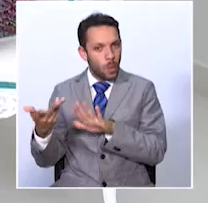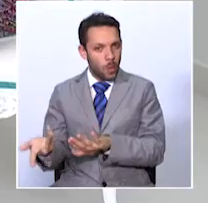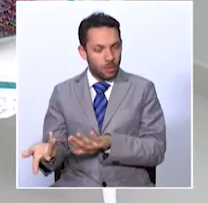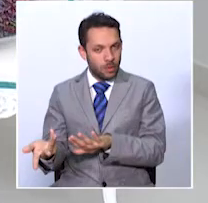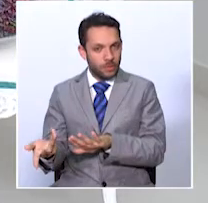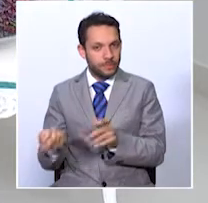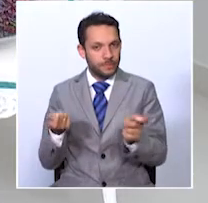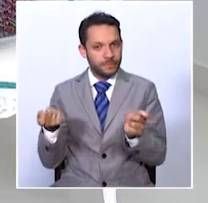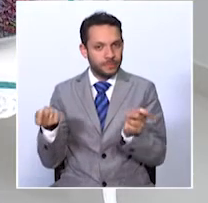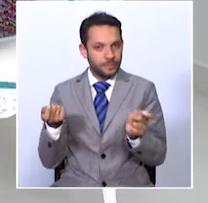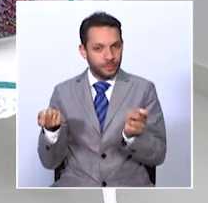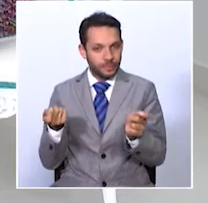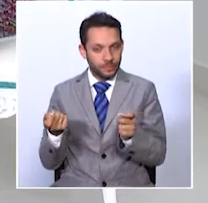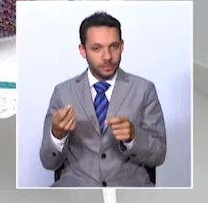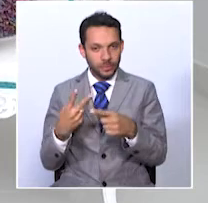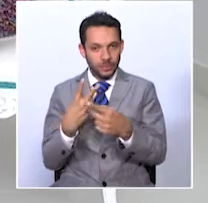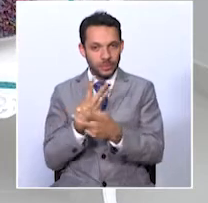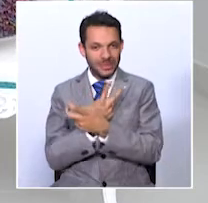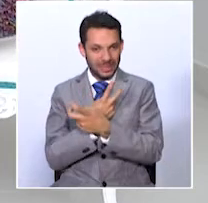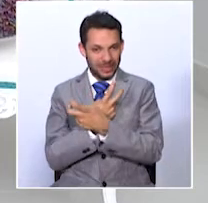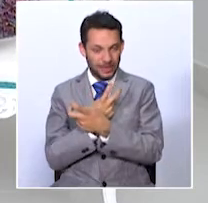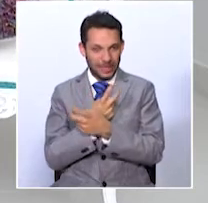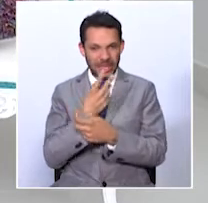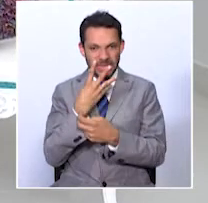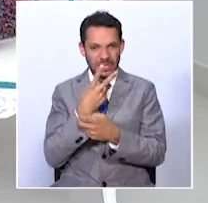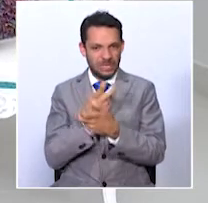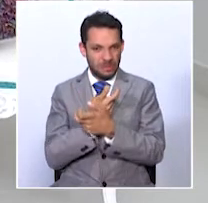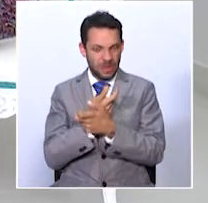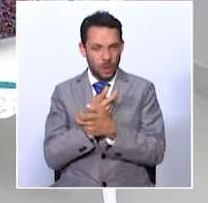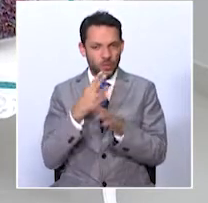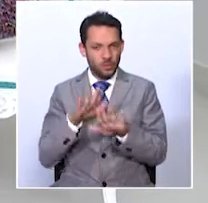consumo de los 4 venenos blancos, como usted decía, doctora,